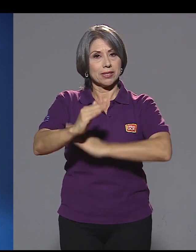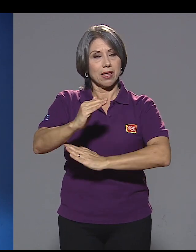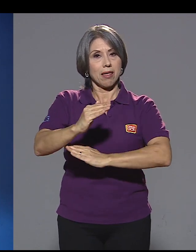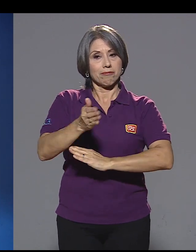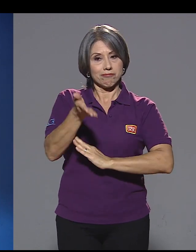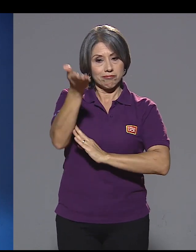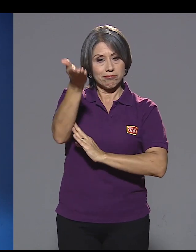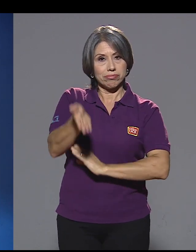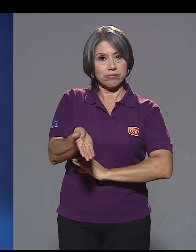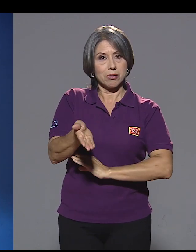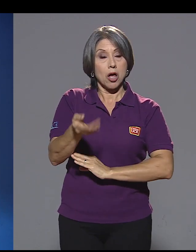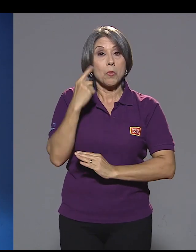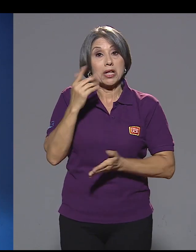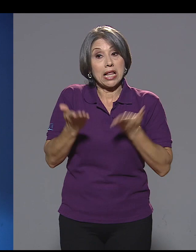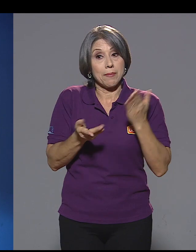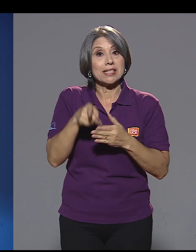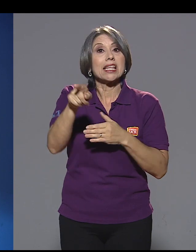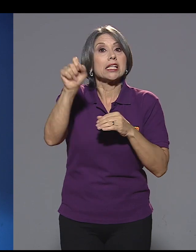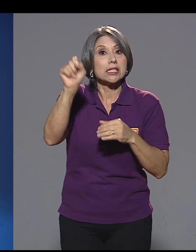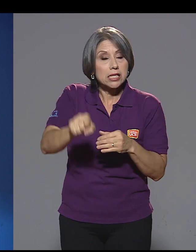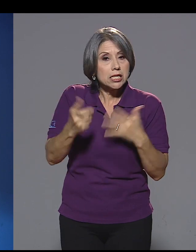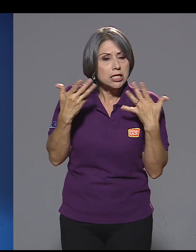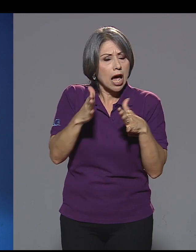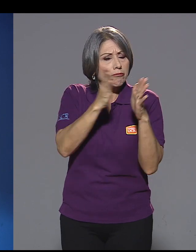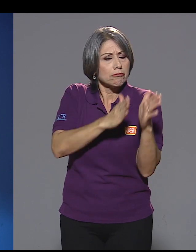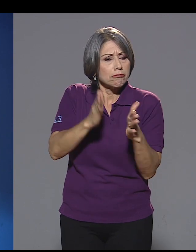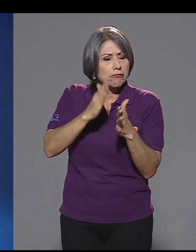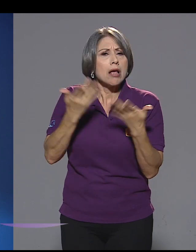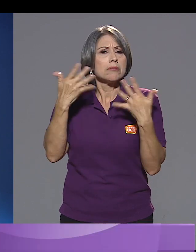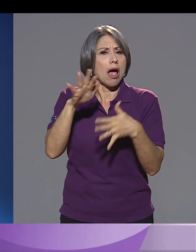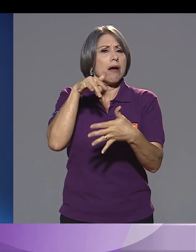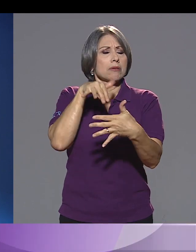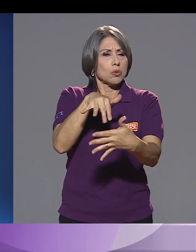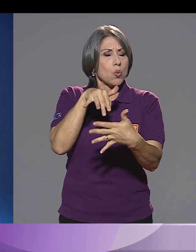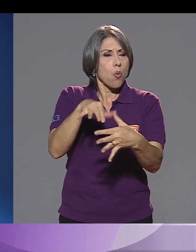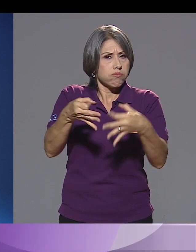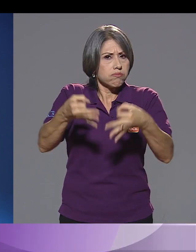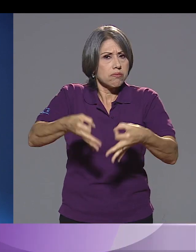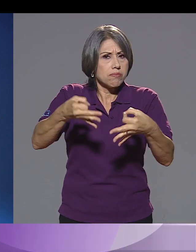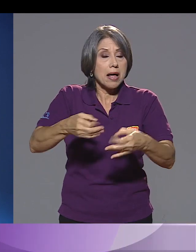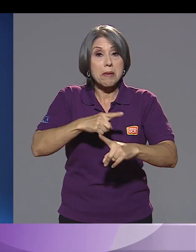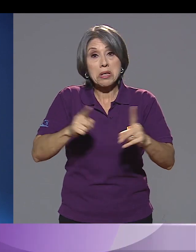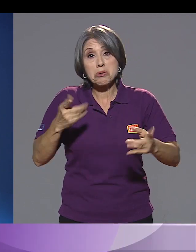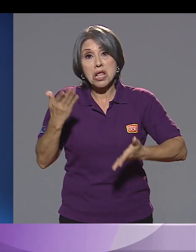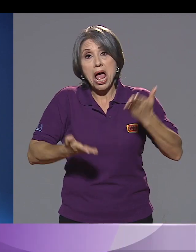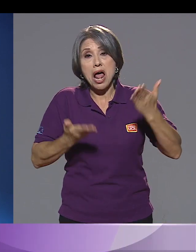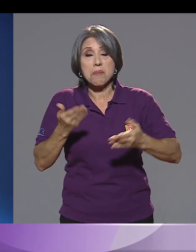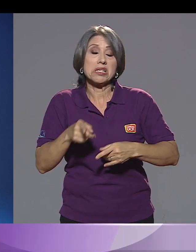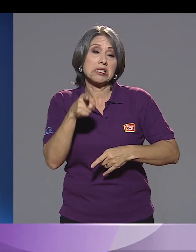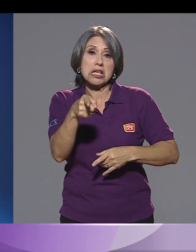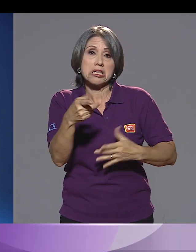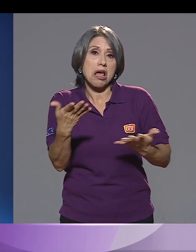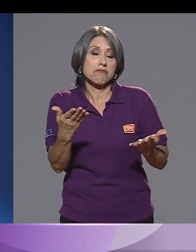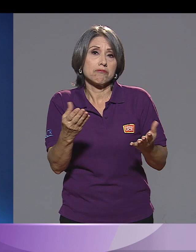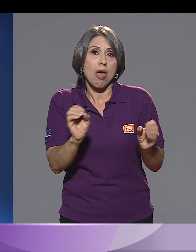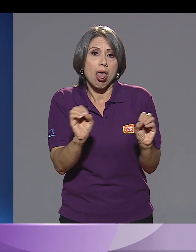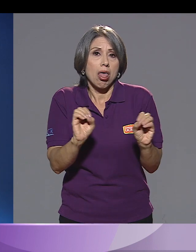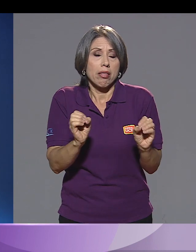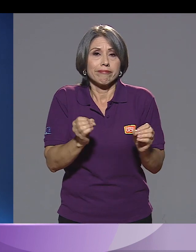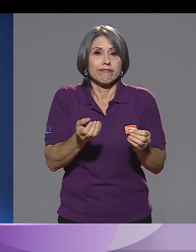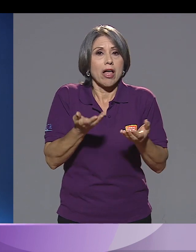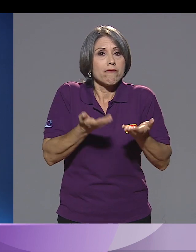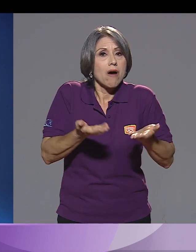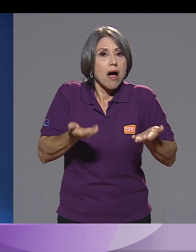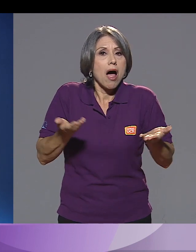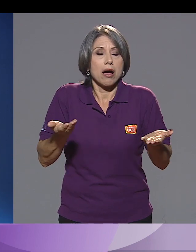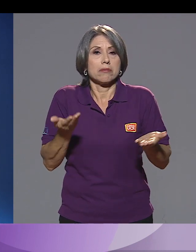porque eventualmente sí tiene la formación, pero a lo mejor no tiene las